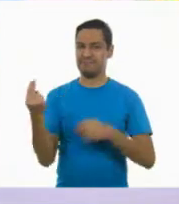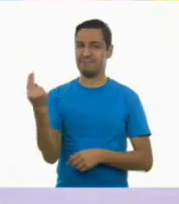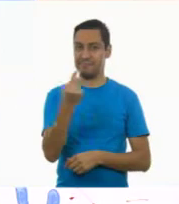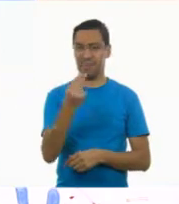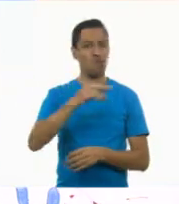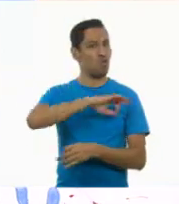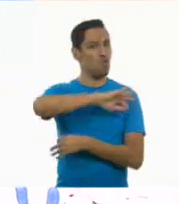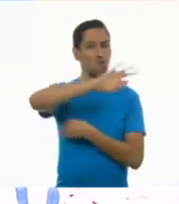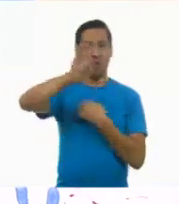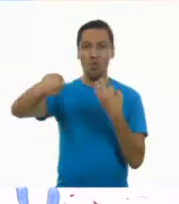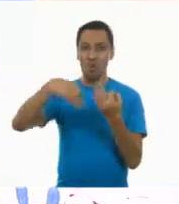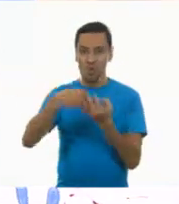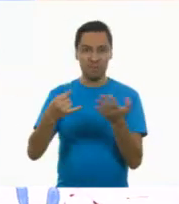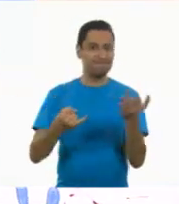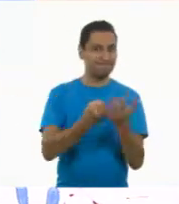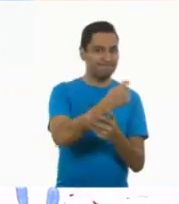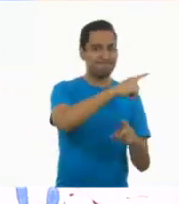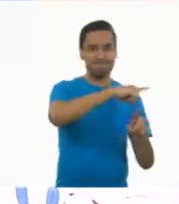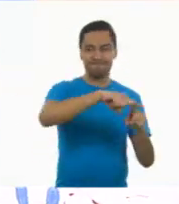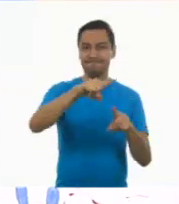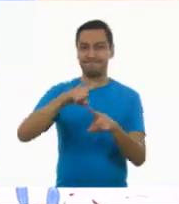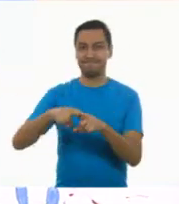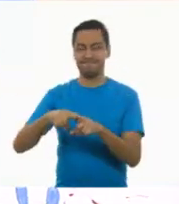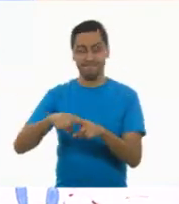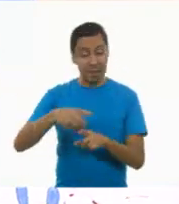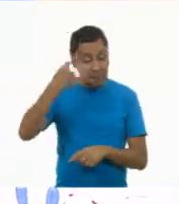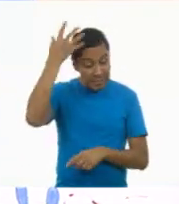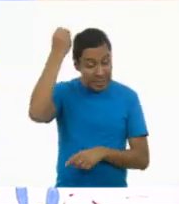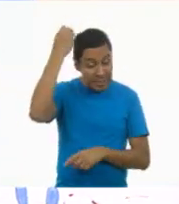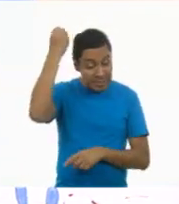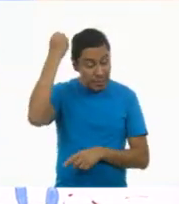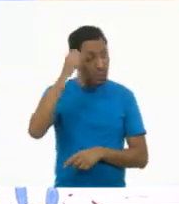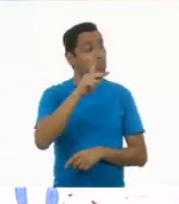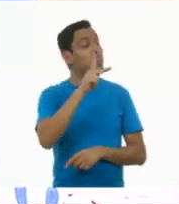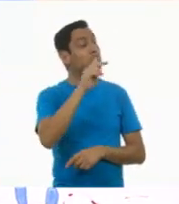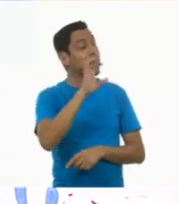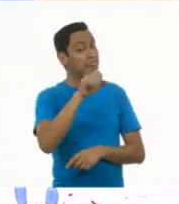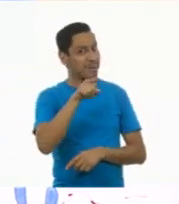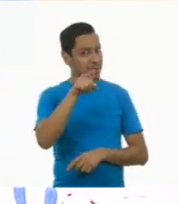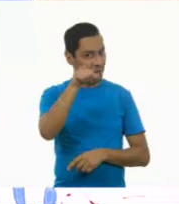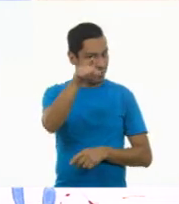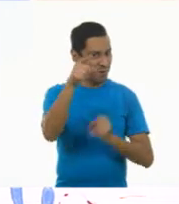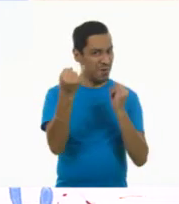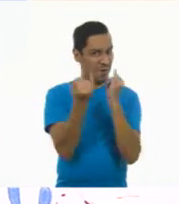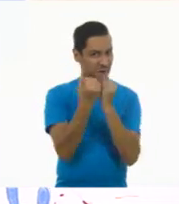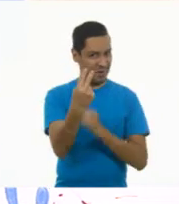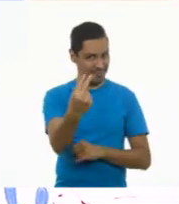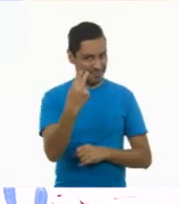¡Todas! Ok. Panchito, Pepe, niñas y niños que nos ven allí en casa,